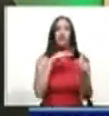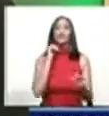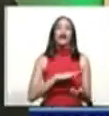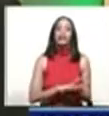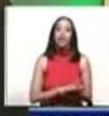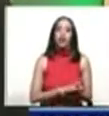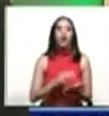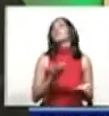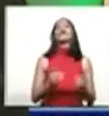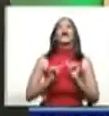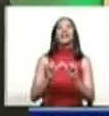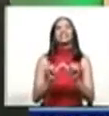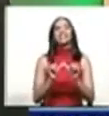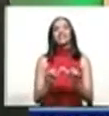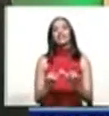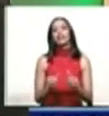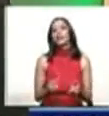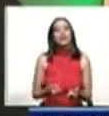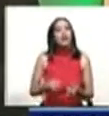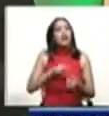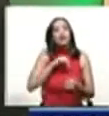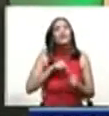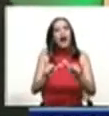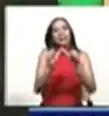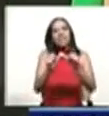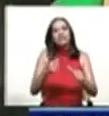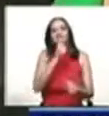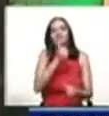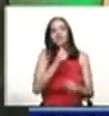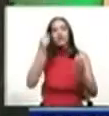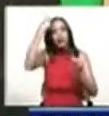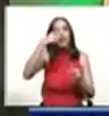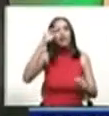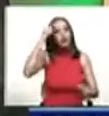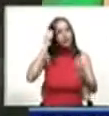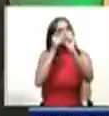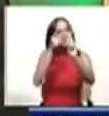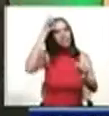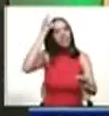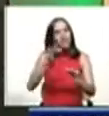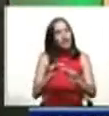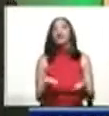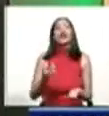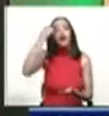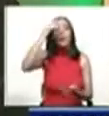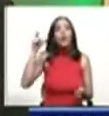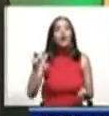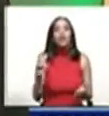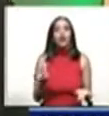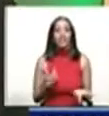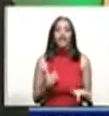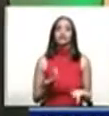porque hay suficiente espíritu, hay guáramo. Sobre todo, esto es un pueblo de fe, esto es un pueblo que cree en sí mismo, esto es un pueblo que apuesta a sobreponerse